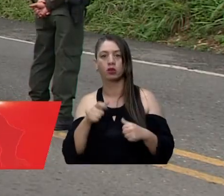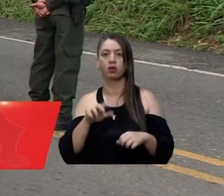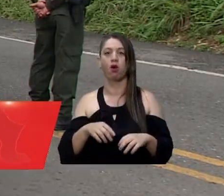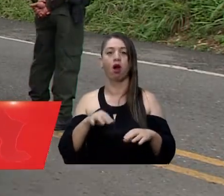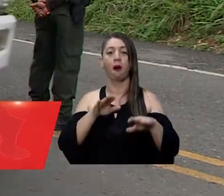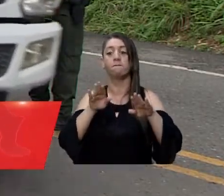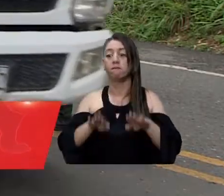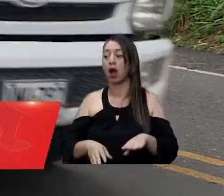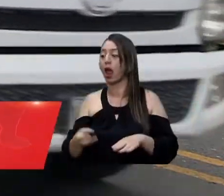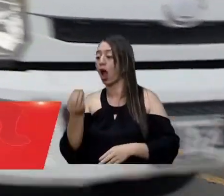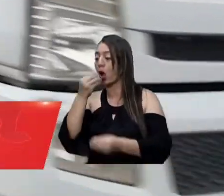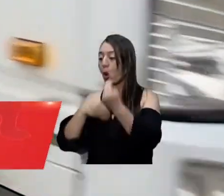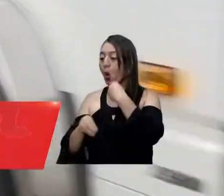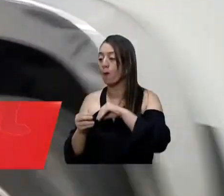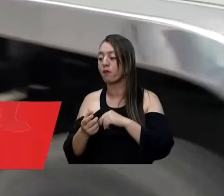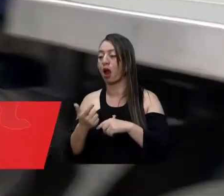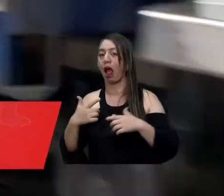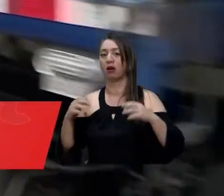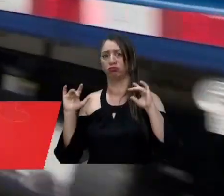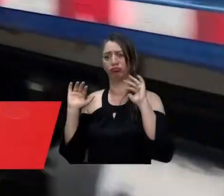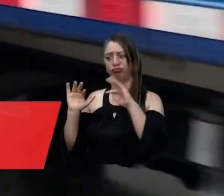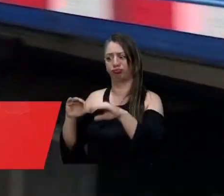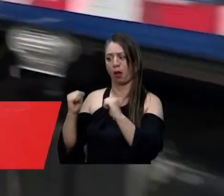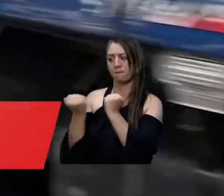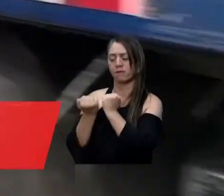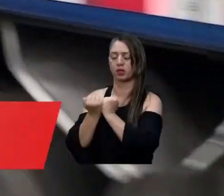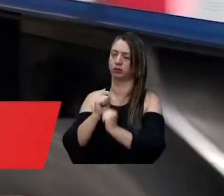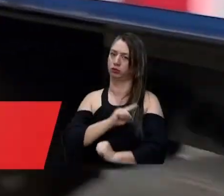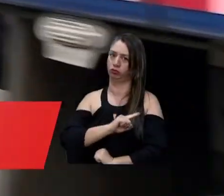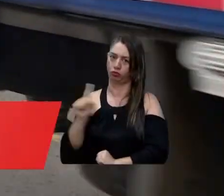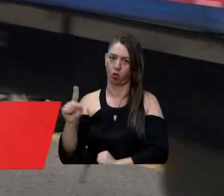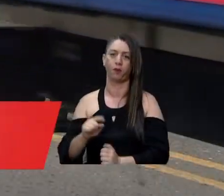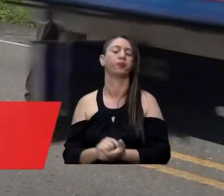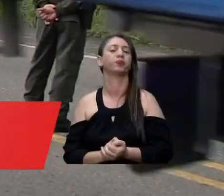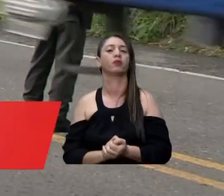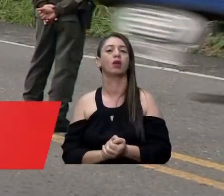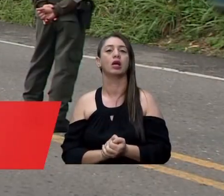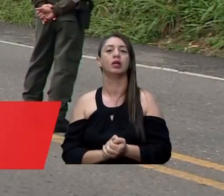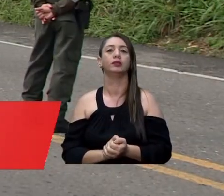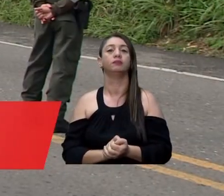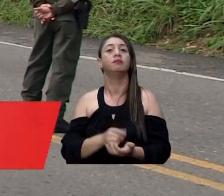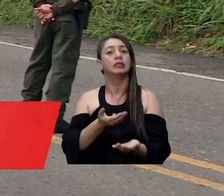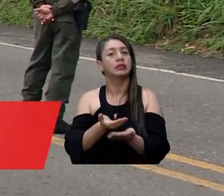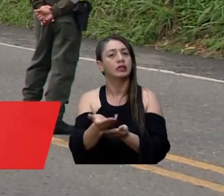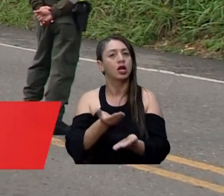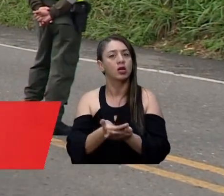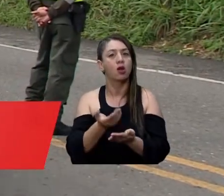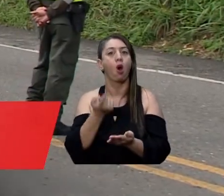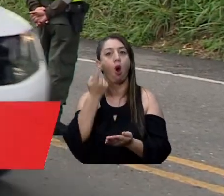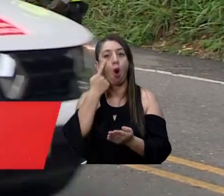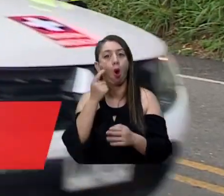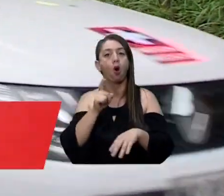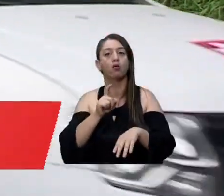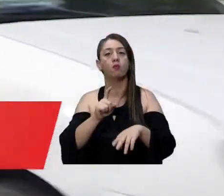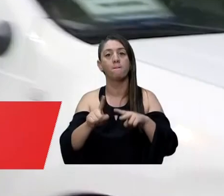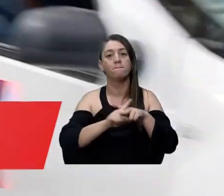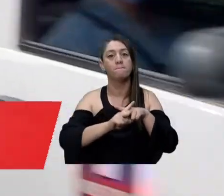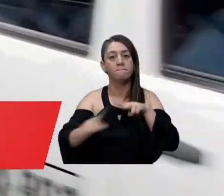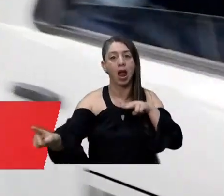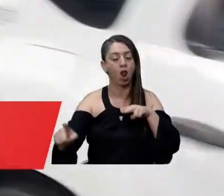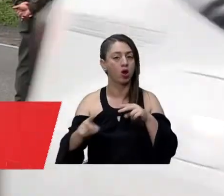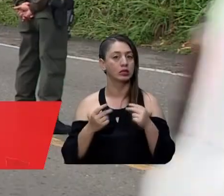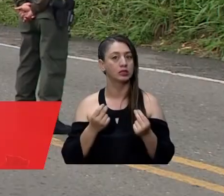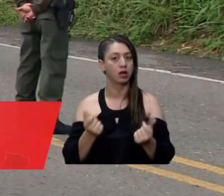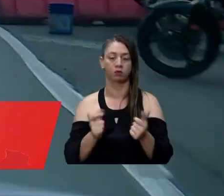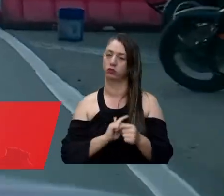consumir alimentos en lugares donde haya aglomeraciones. Asimismo, se recomienda no exceder los límites de velocidad,